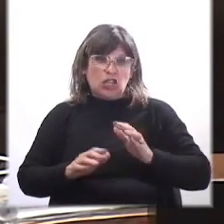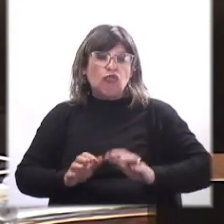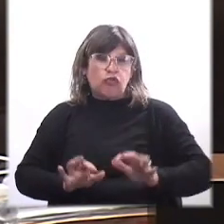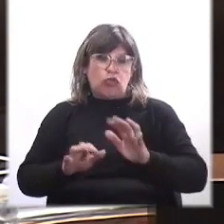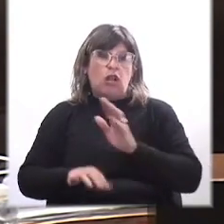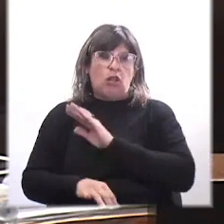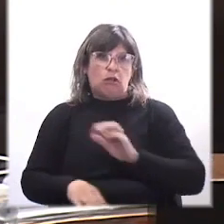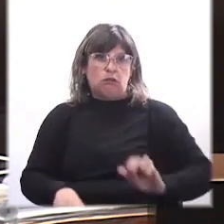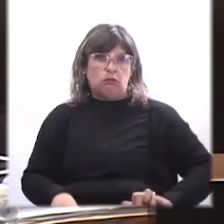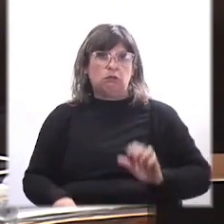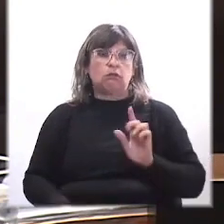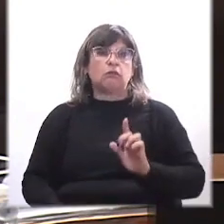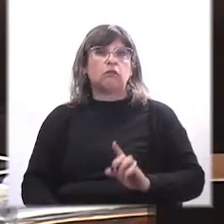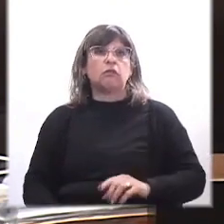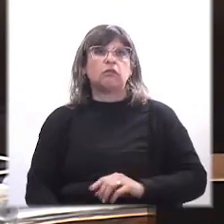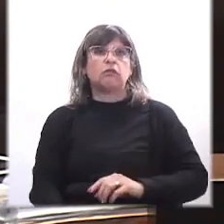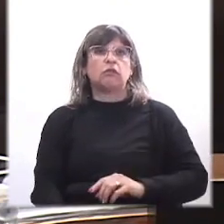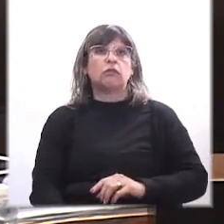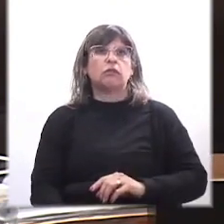públicos.